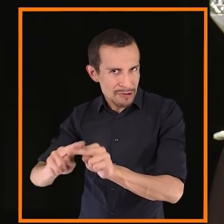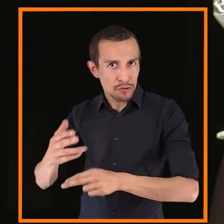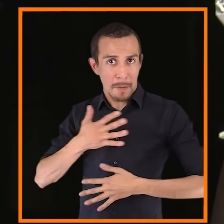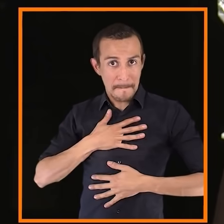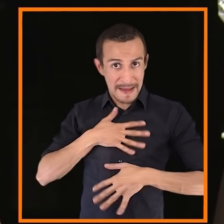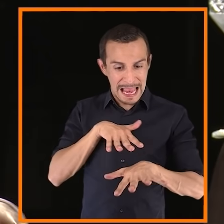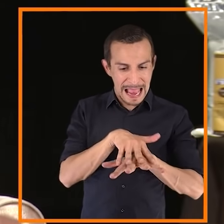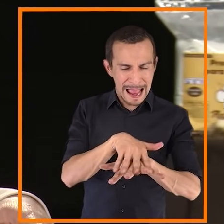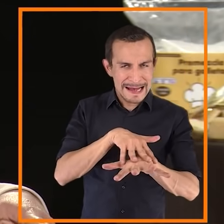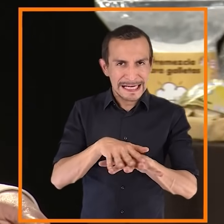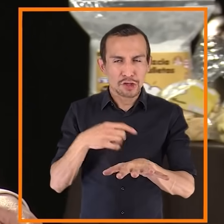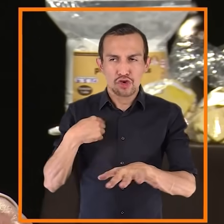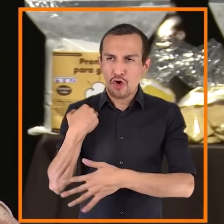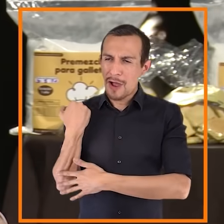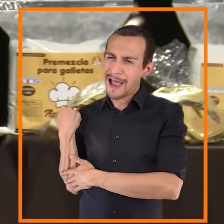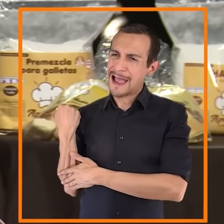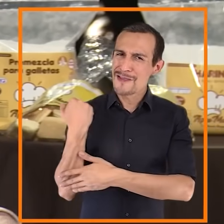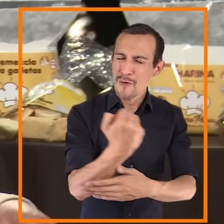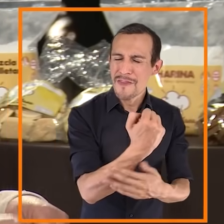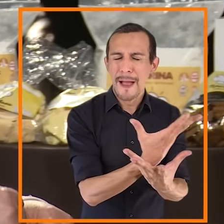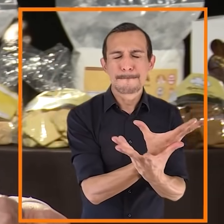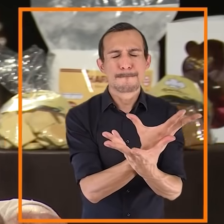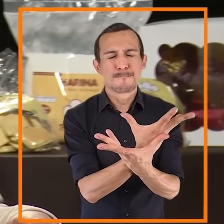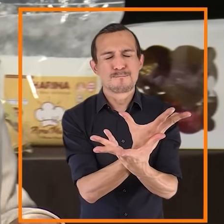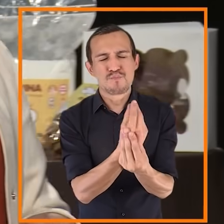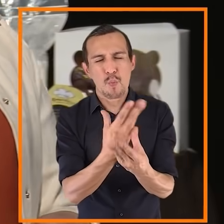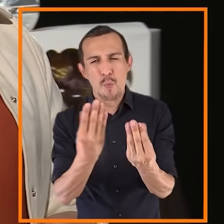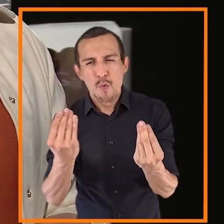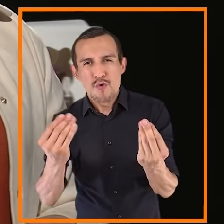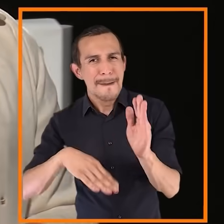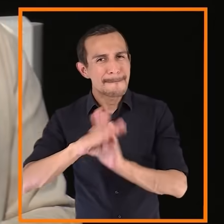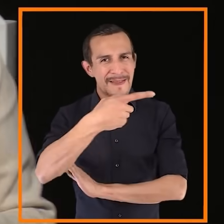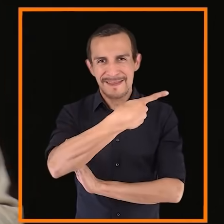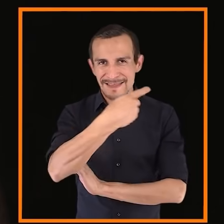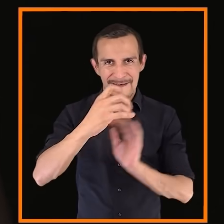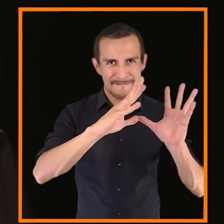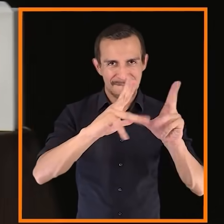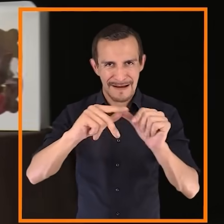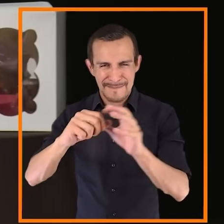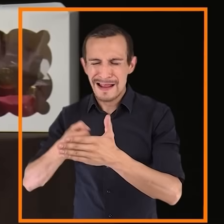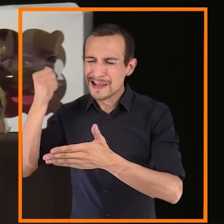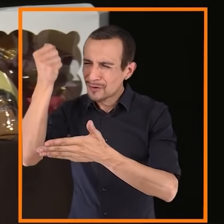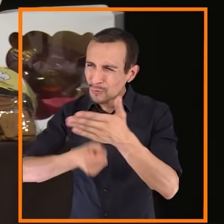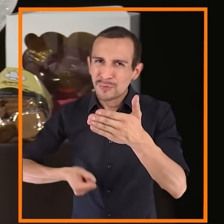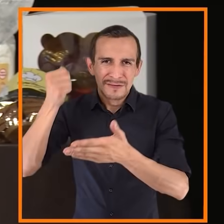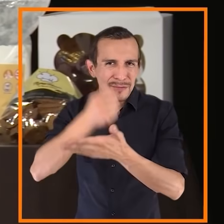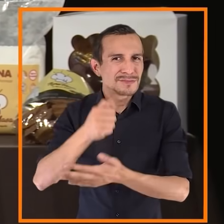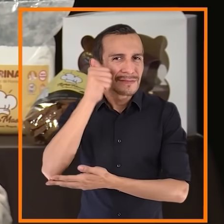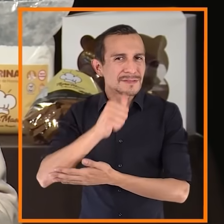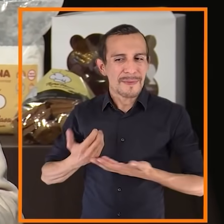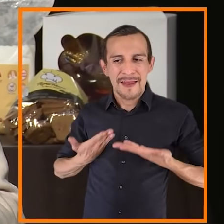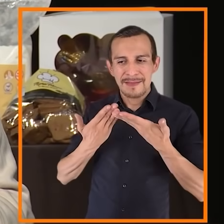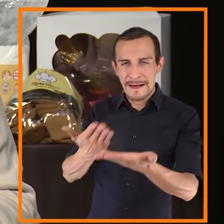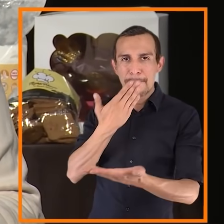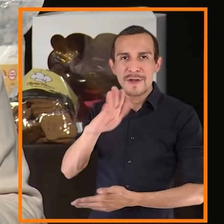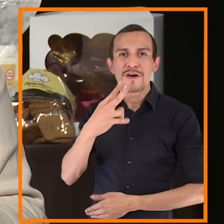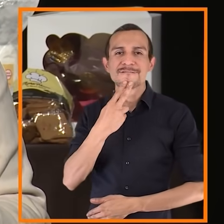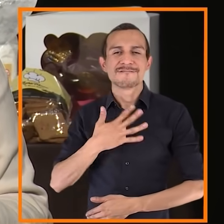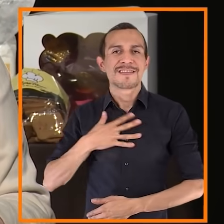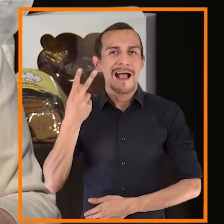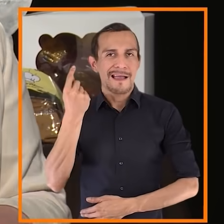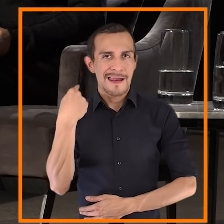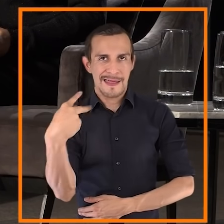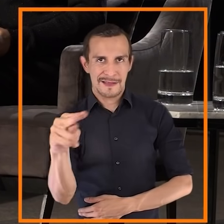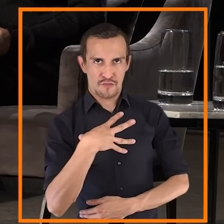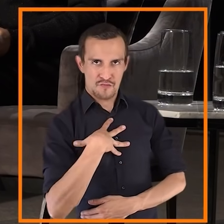productos estoy ayudando a cientos de familias que luchan día a día por entregarle una mejor calidad de vida a sus